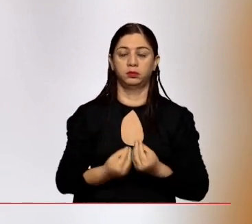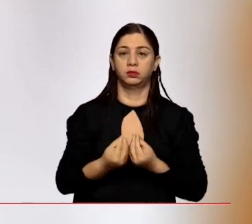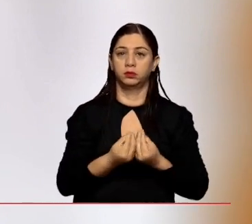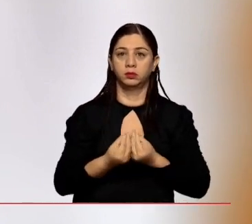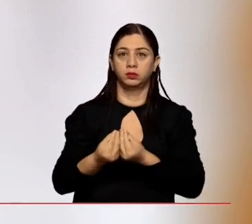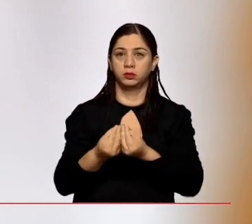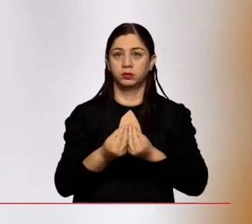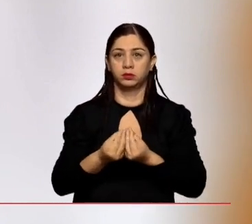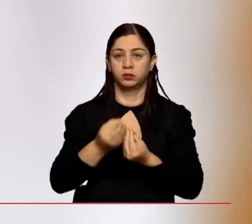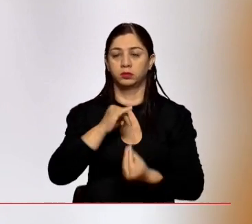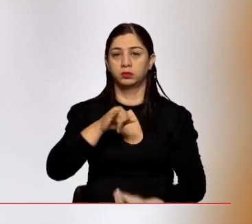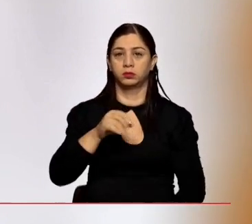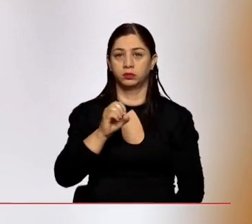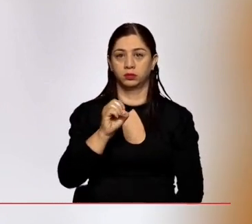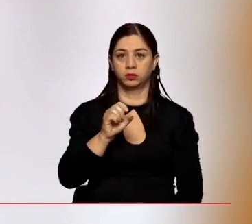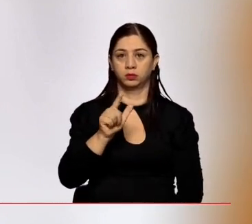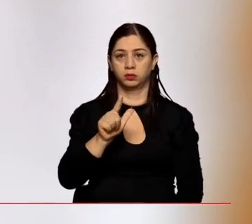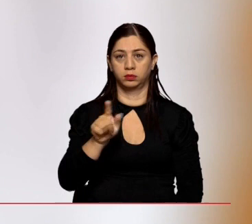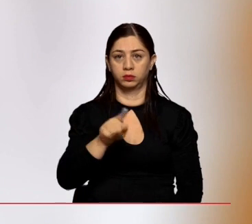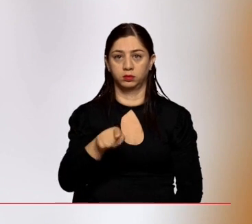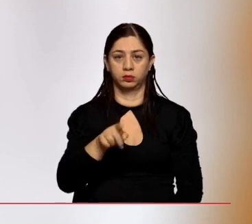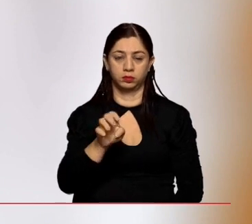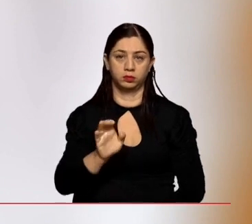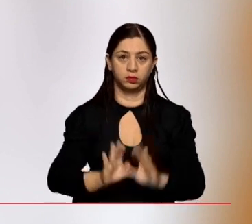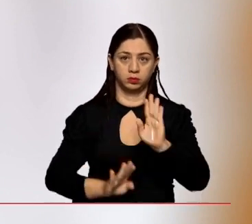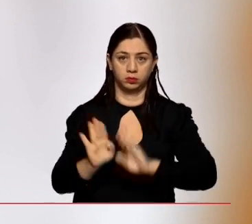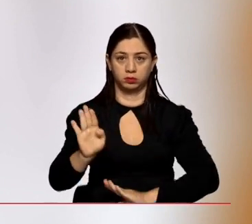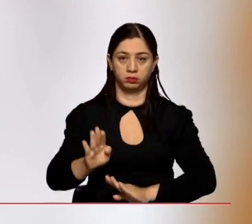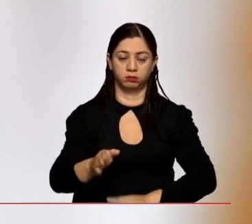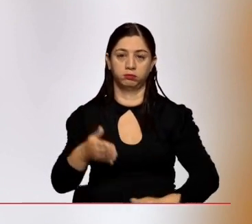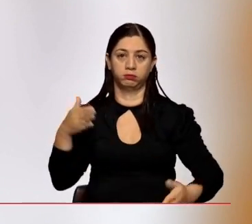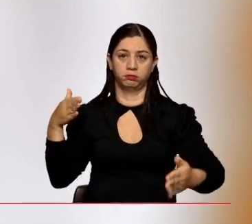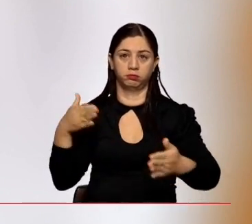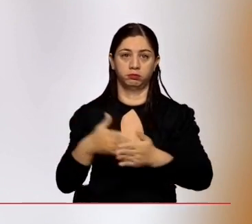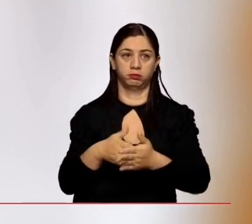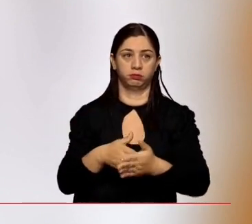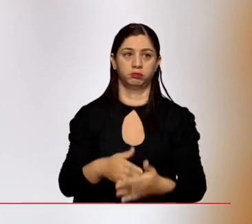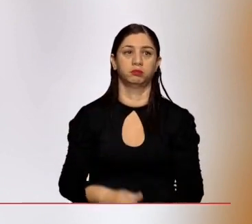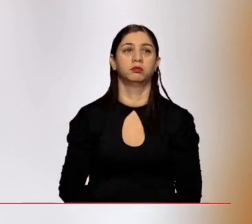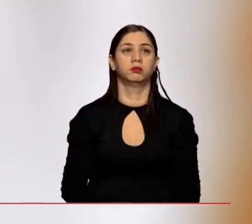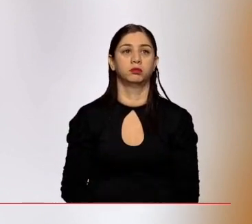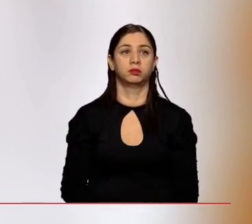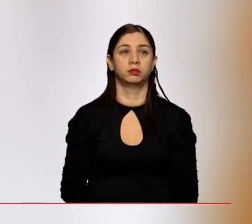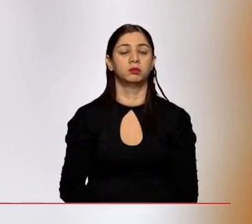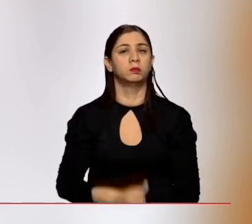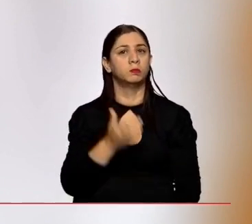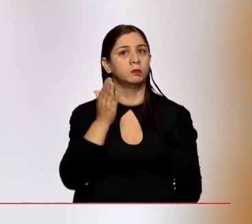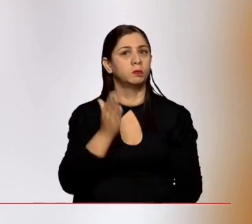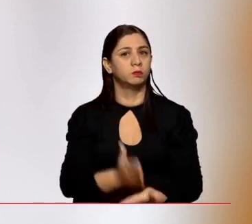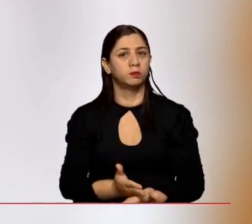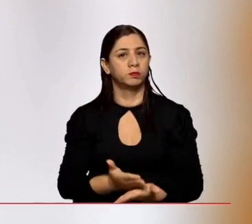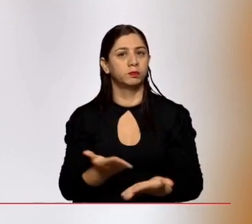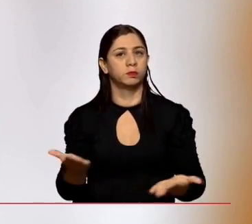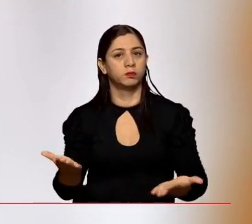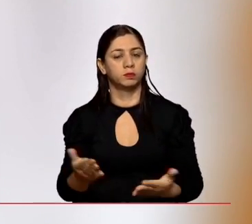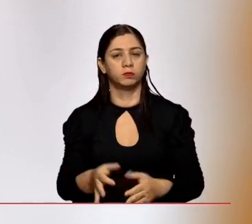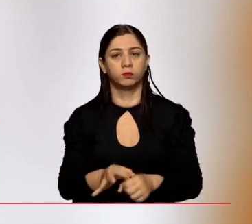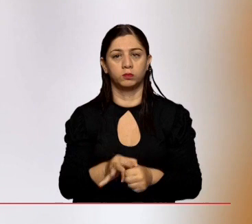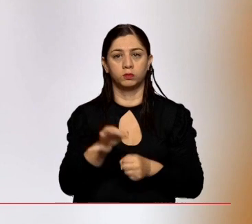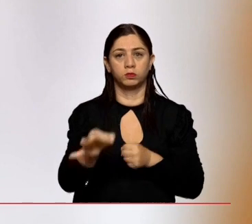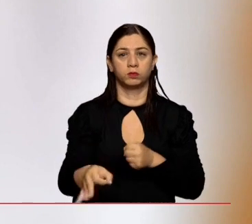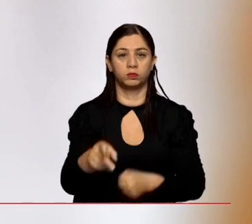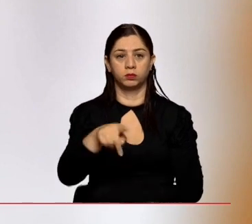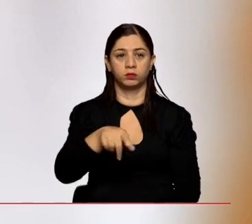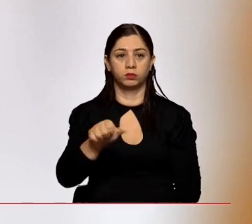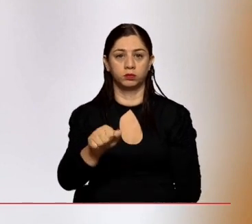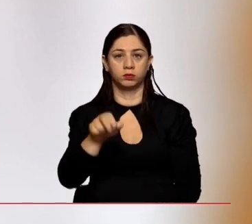mismo cargo, José Javier Gugu, quien fue víctima de un atentado en las últimas horas. Gigi, los hechos se registraron en la vereda San Rafael